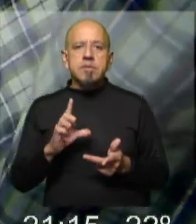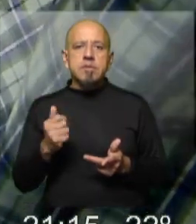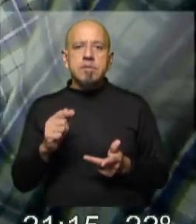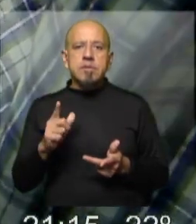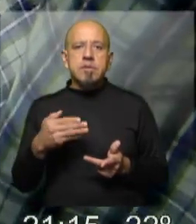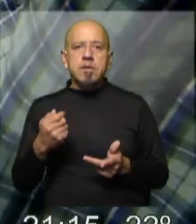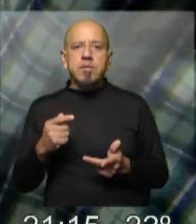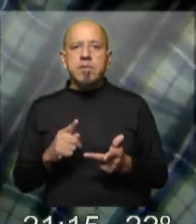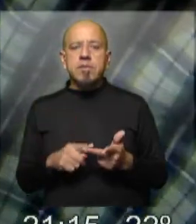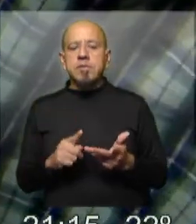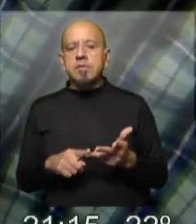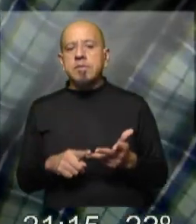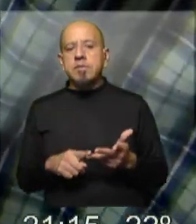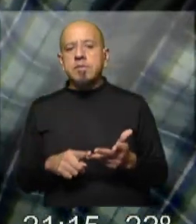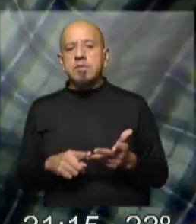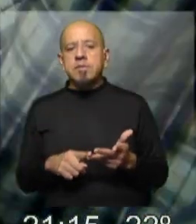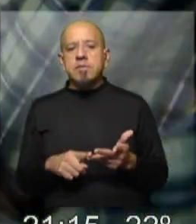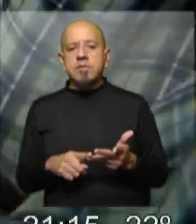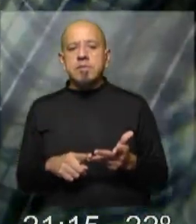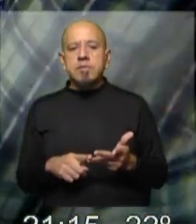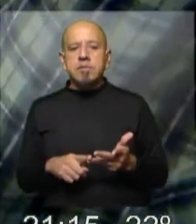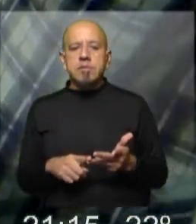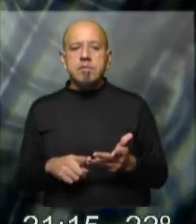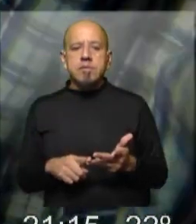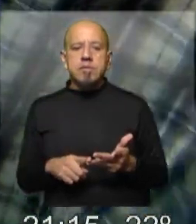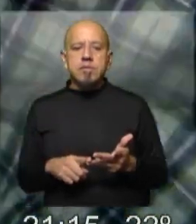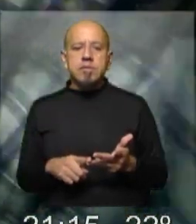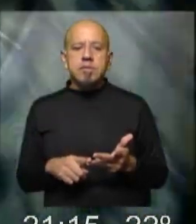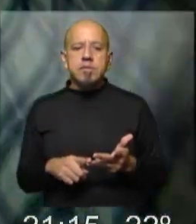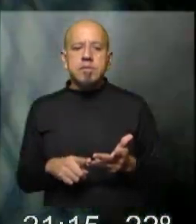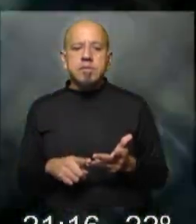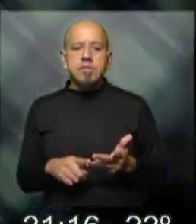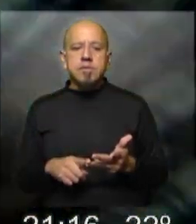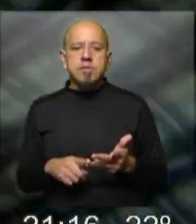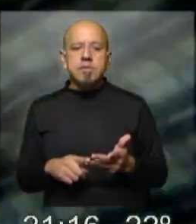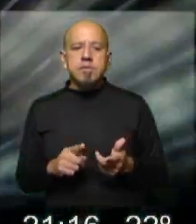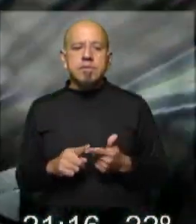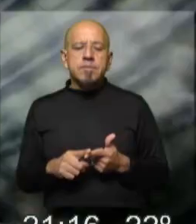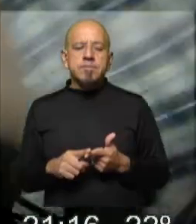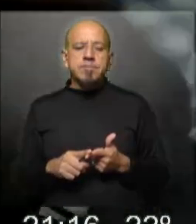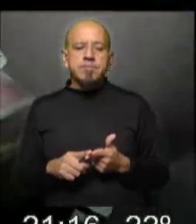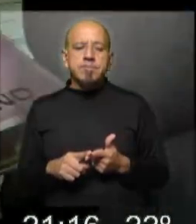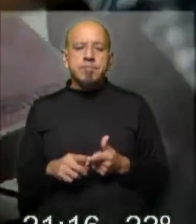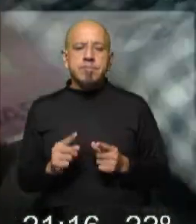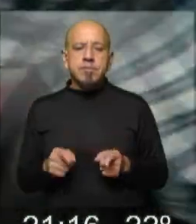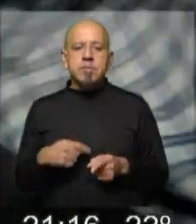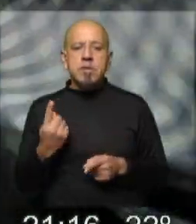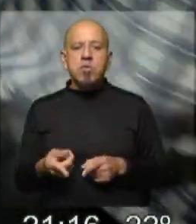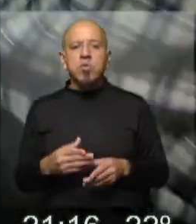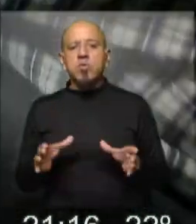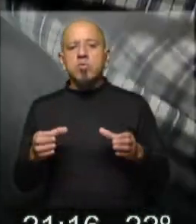Sí, y bueno, está. Negrín era la figura también importante de la orquesta. Después también hubo otros